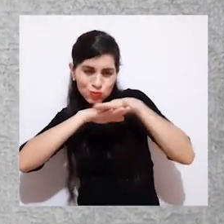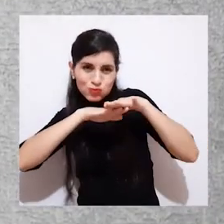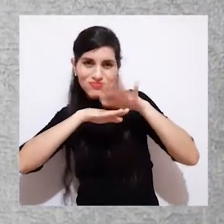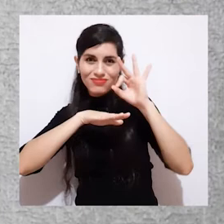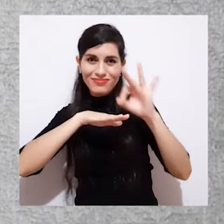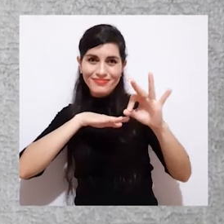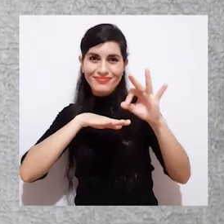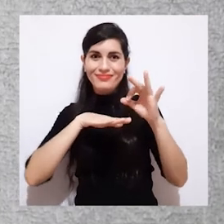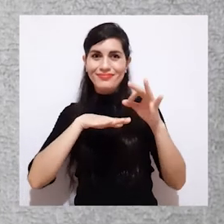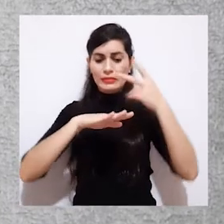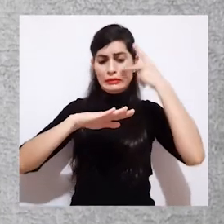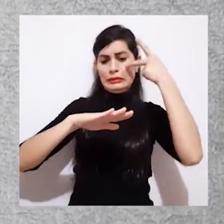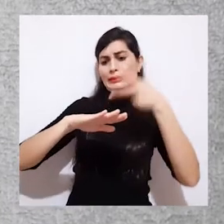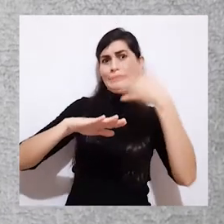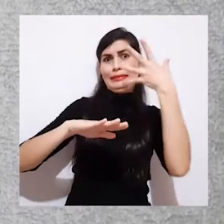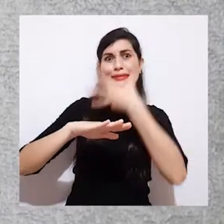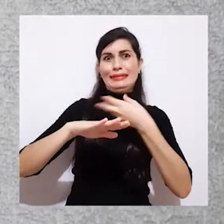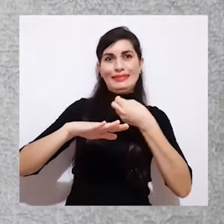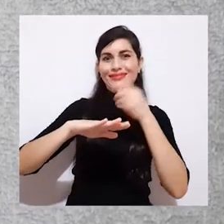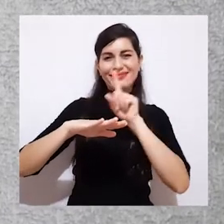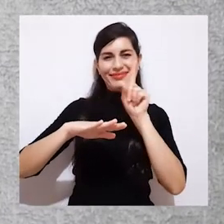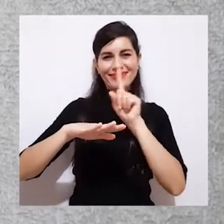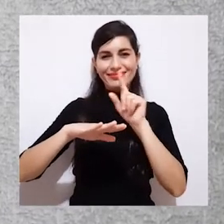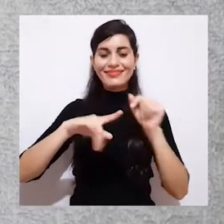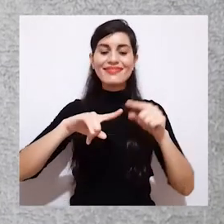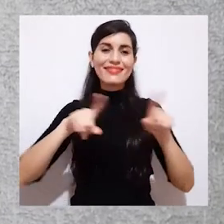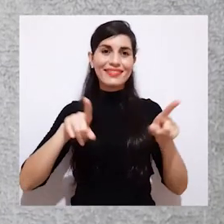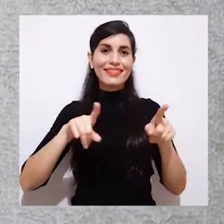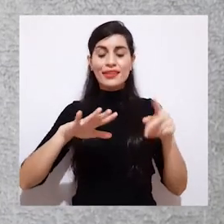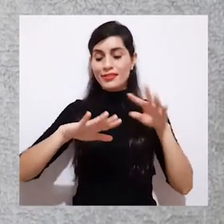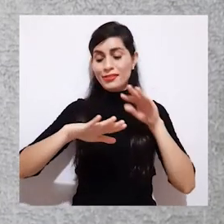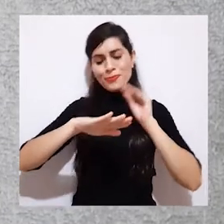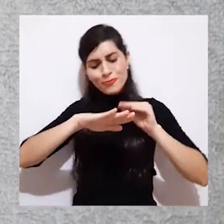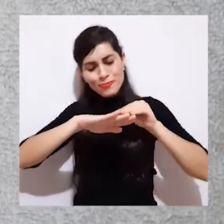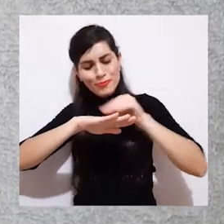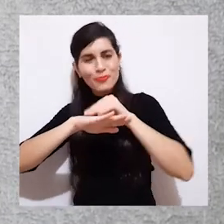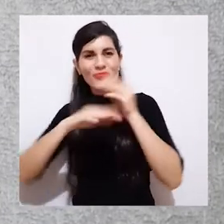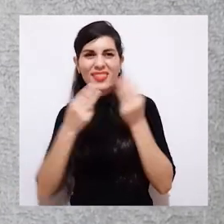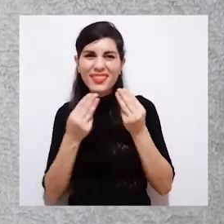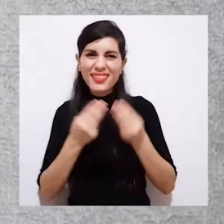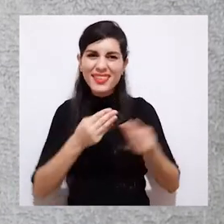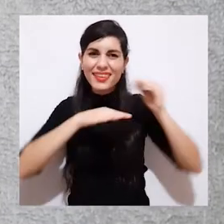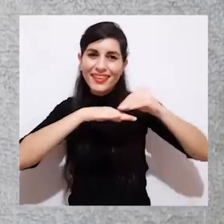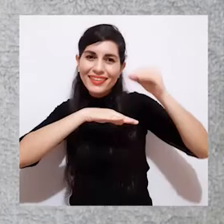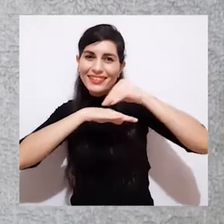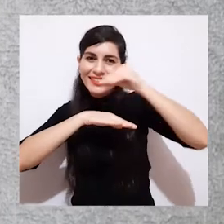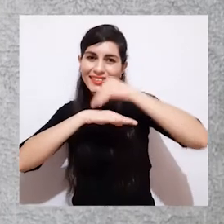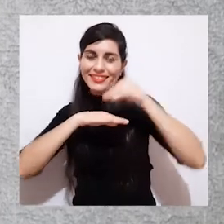prolijo, no precisamente que la quemadura sea linda. Así que bueno, igual siempre recuerden de que